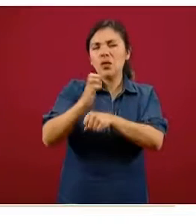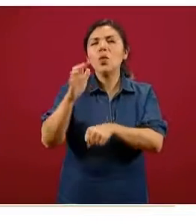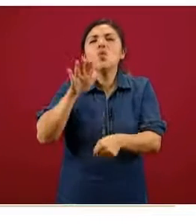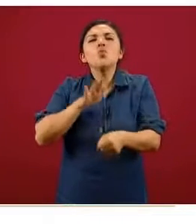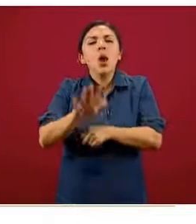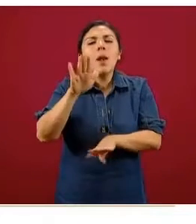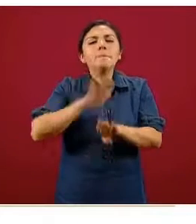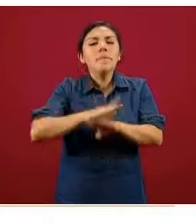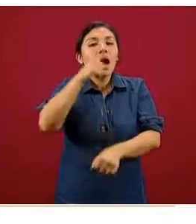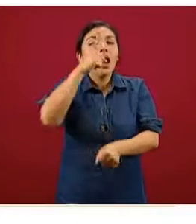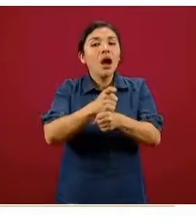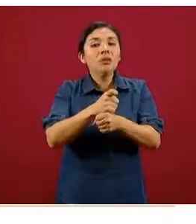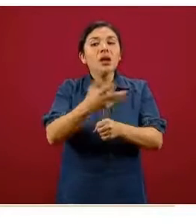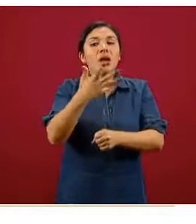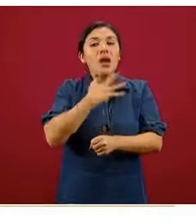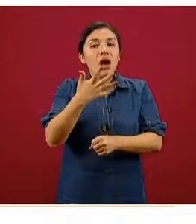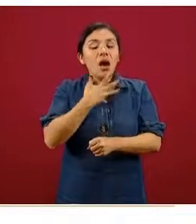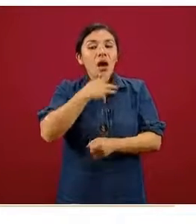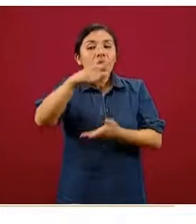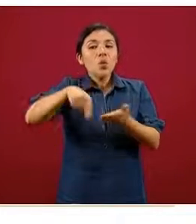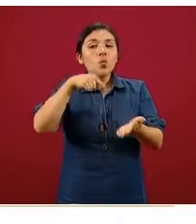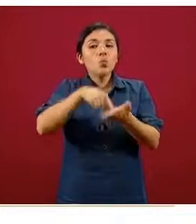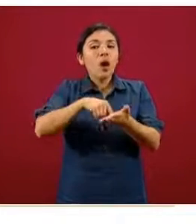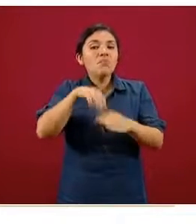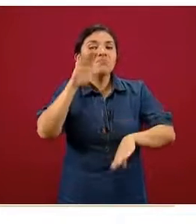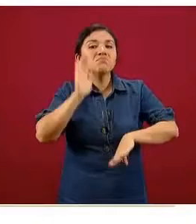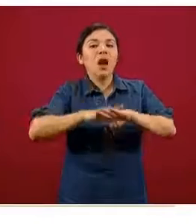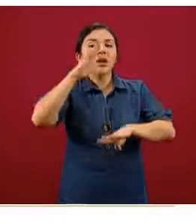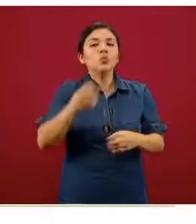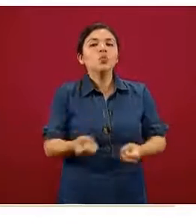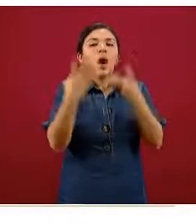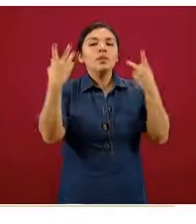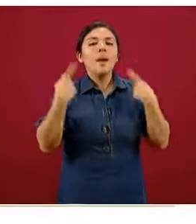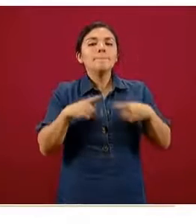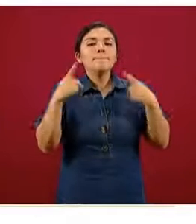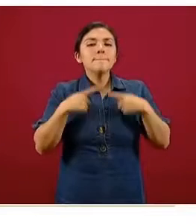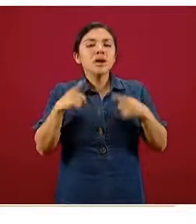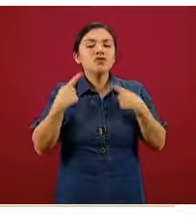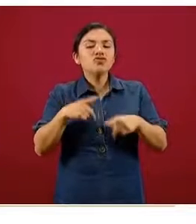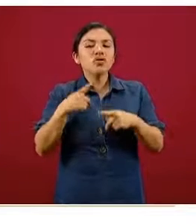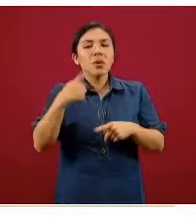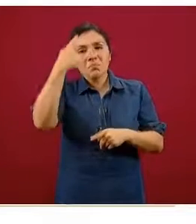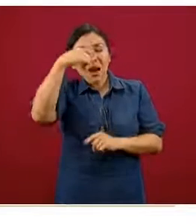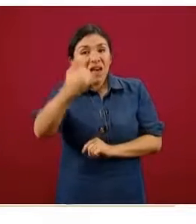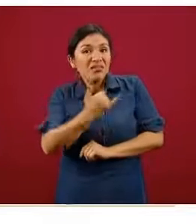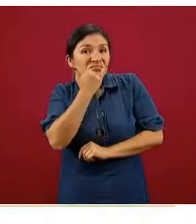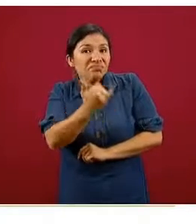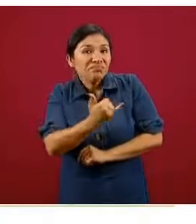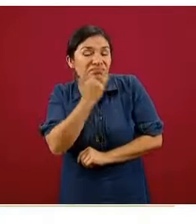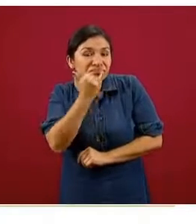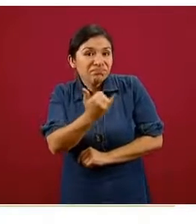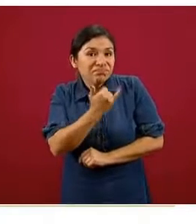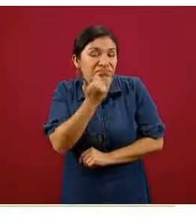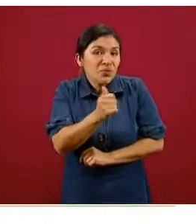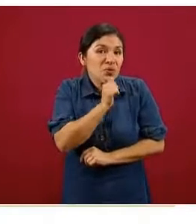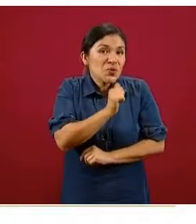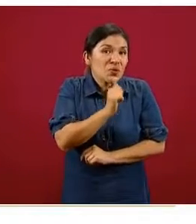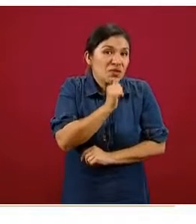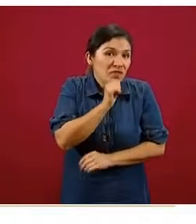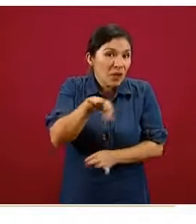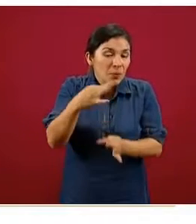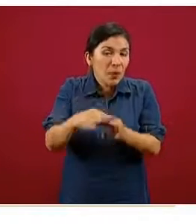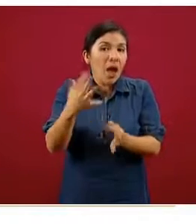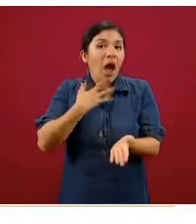quiénes son, los que concentran la mayor cantidad de la expectativa de casos que